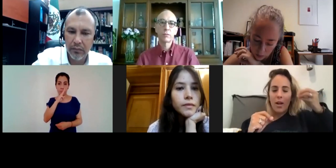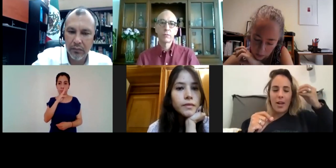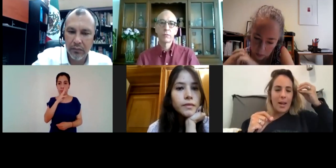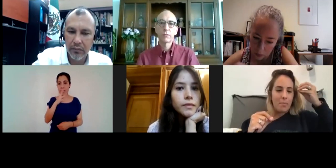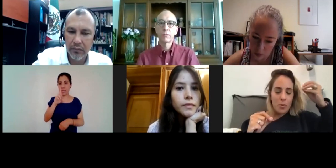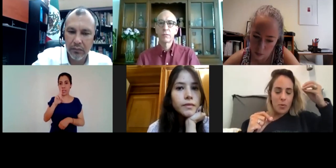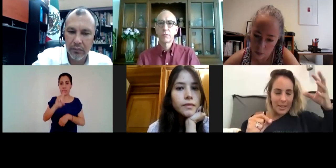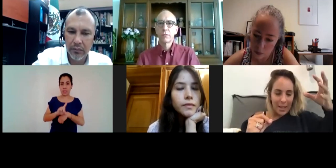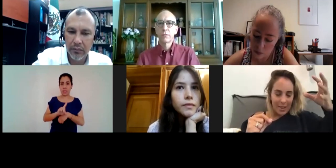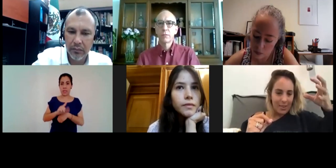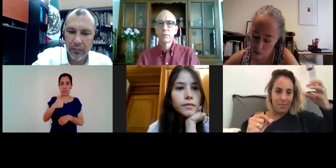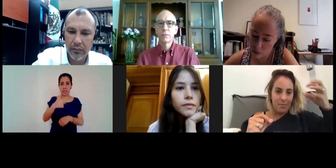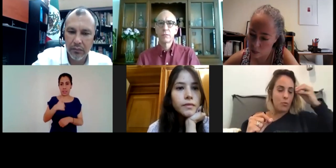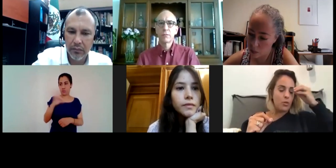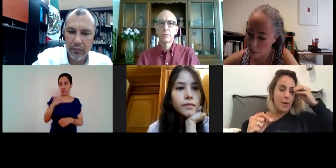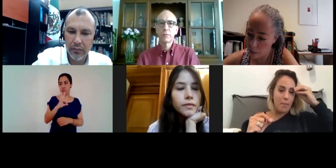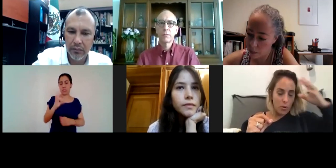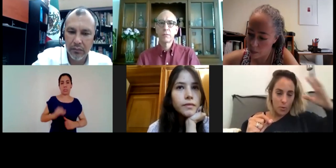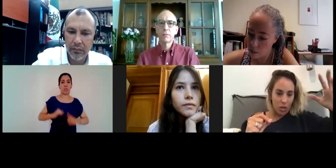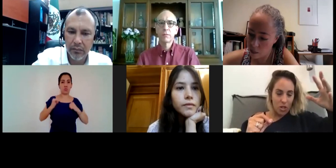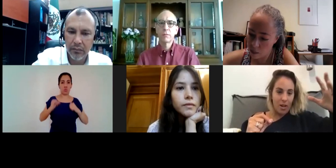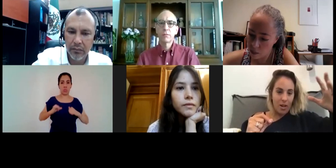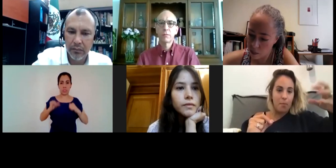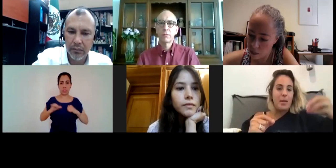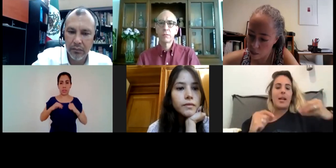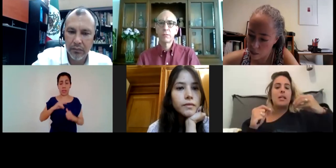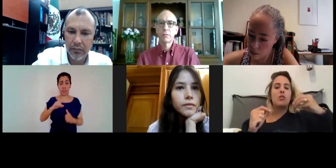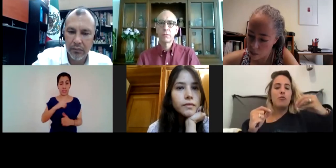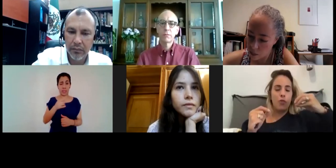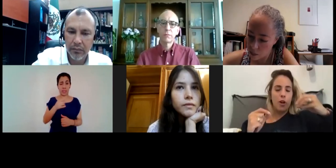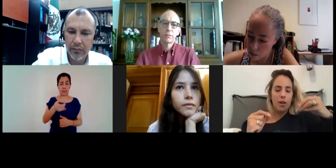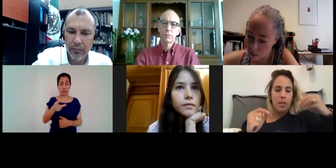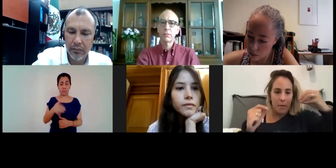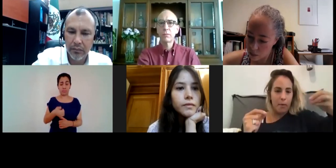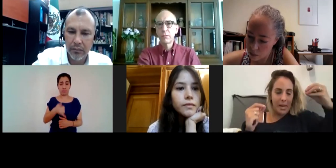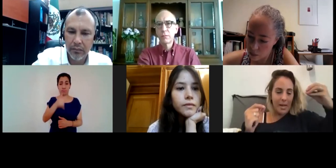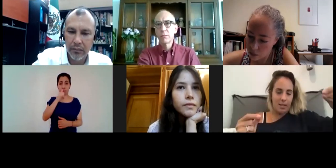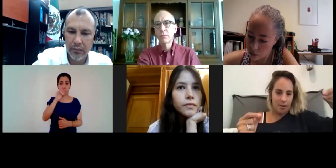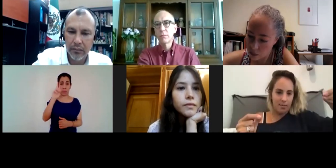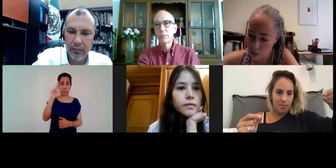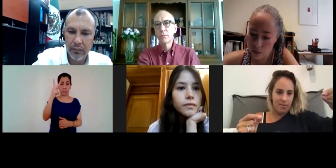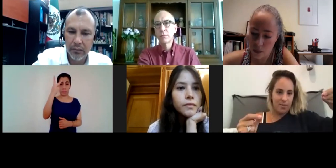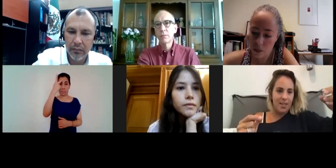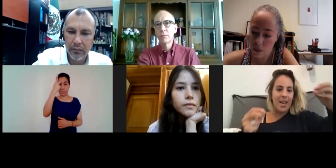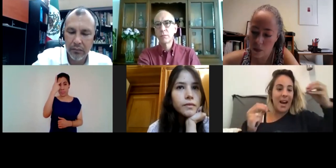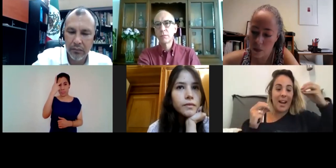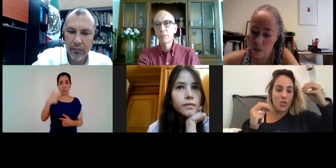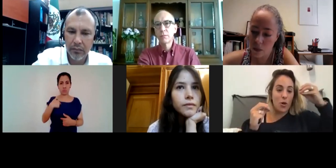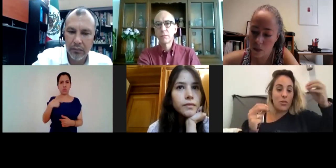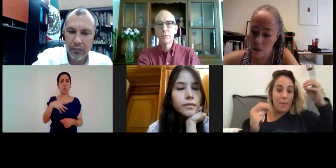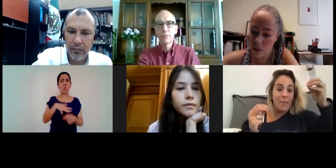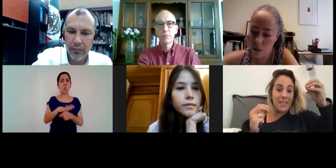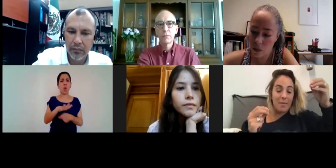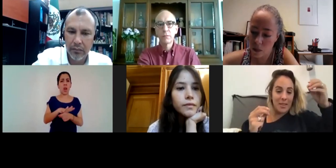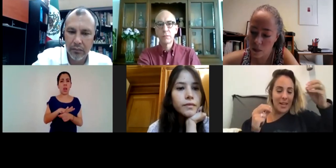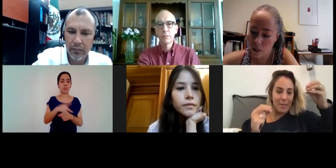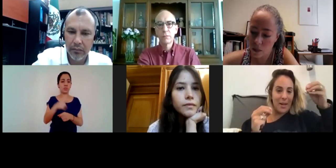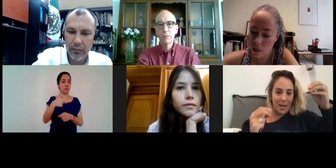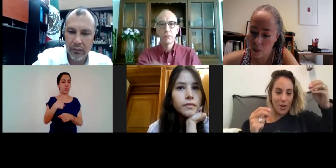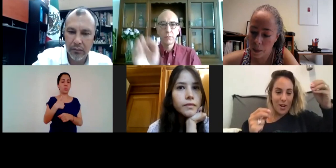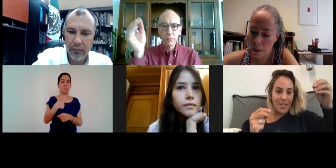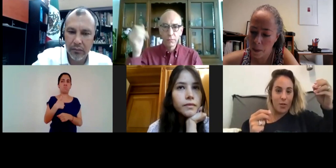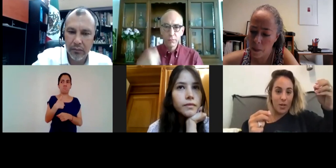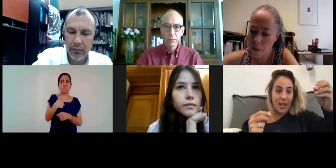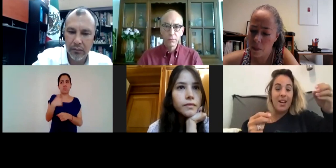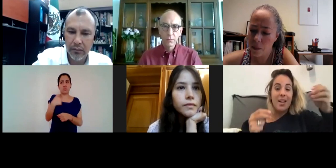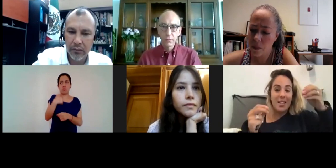yo en la pubertad me puse la peor borrachera, mi reacción fue, llévenme a mi casa. Y agradezco tremendamente que mi